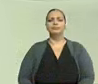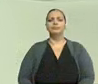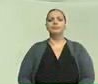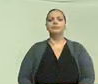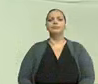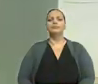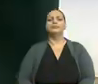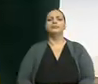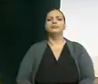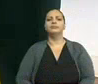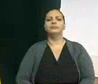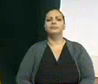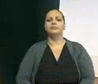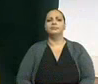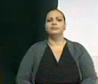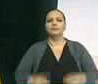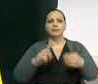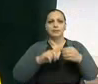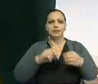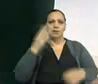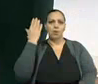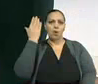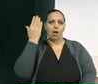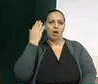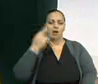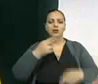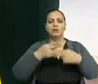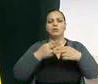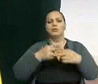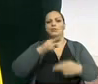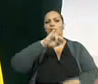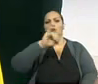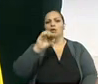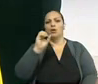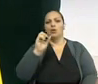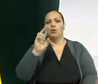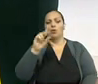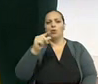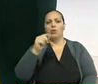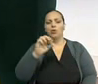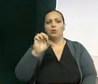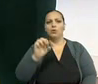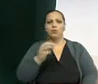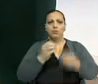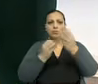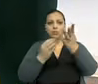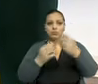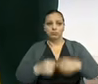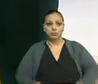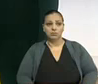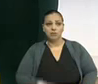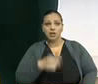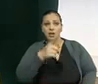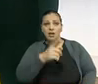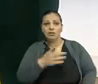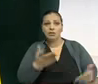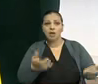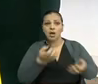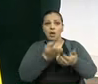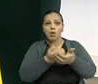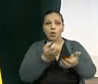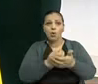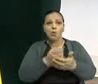Por su parte, el alcalde de Quito, Jorge Yundam, deslindó responsabilidad en la adquisición de pruebas PCR con